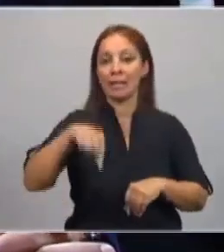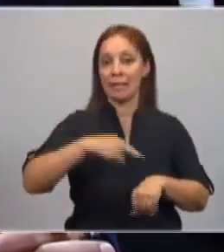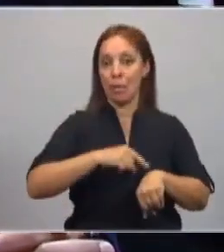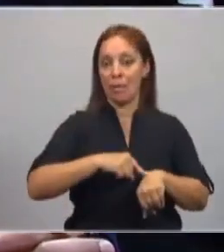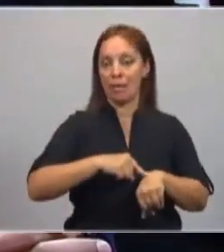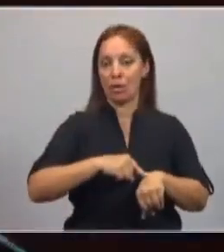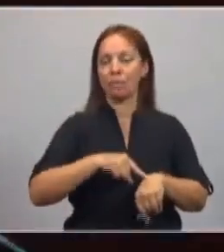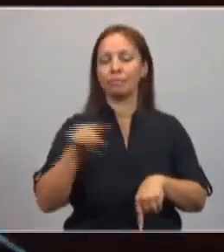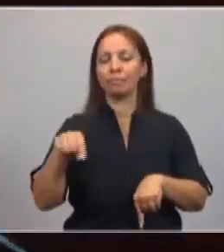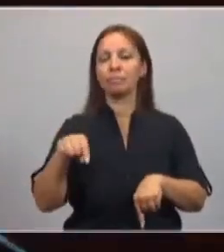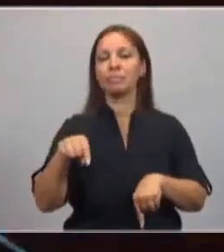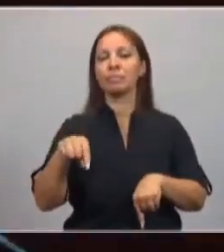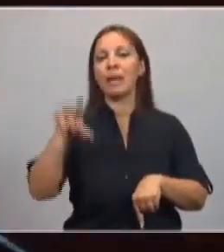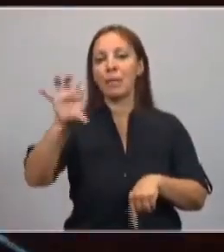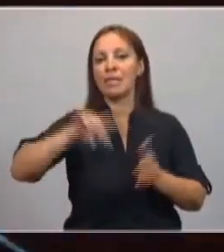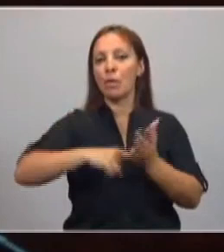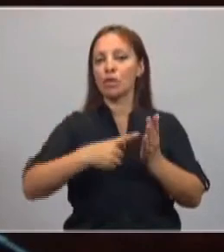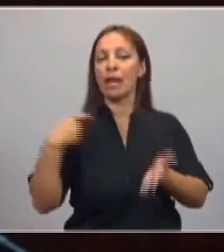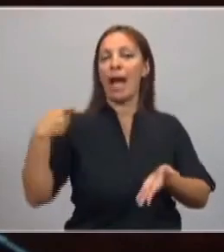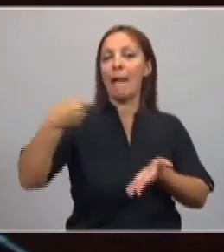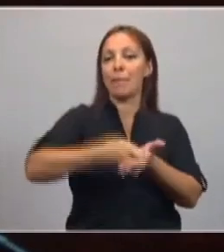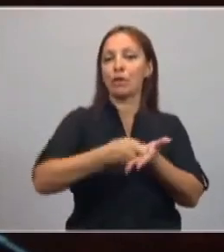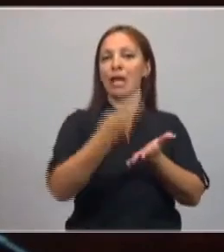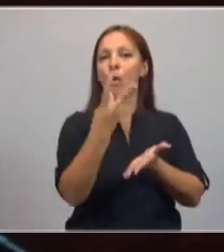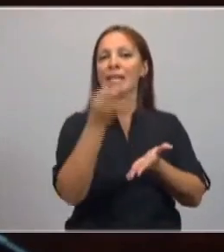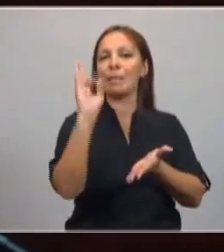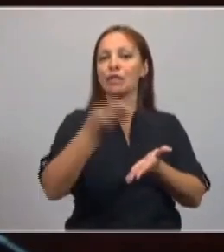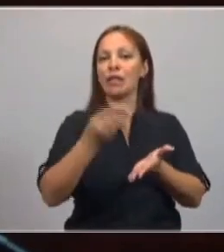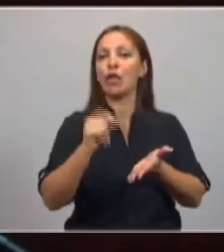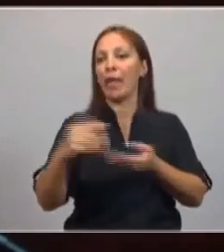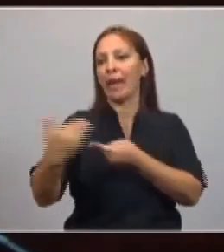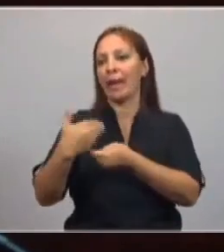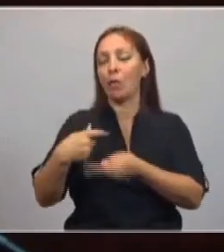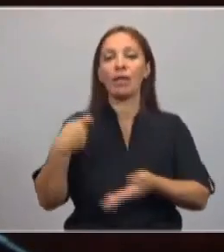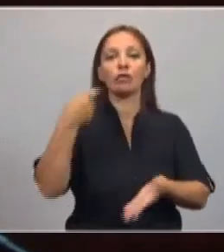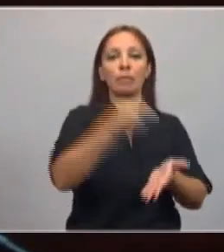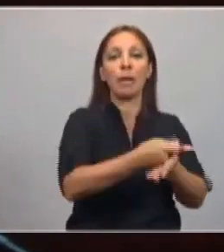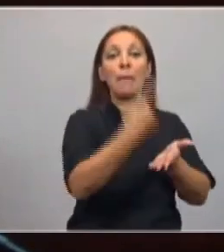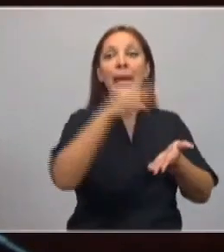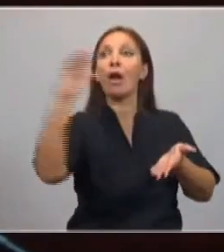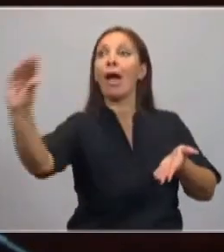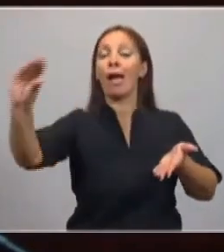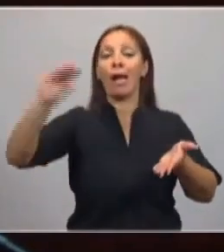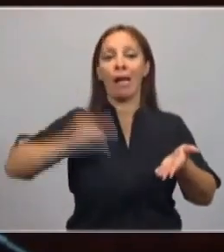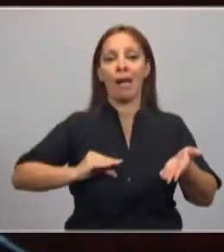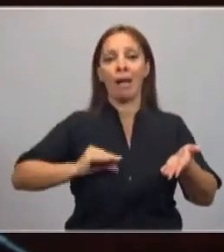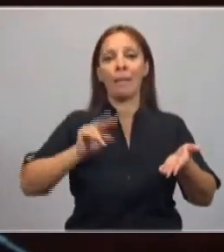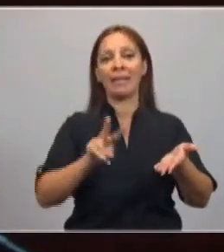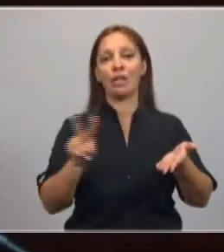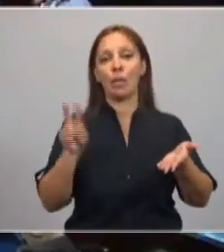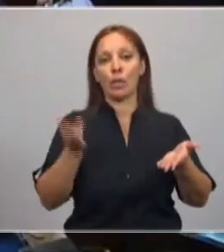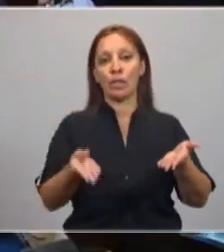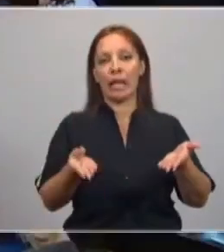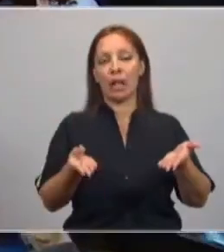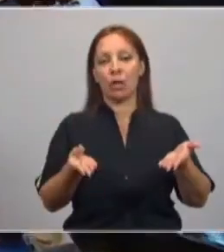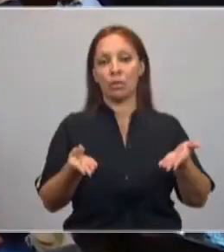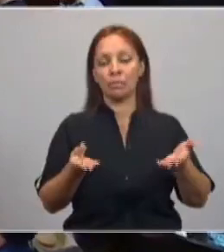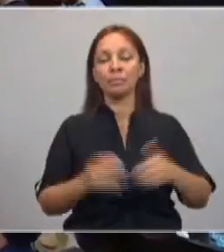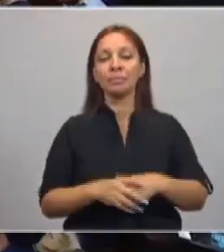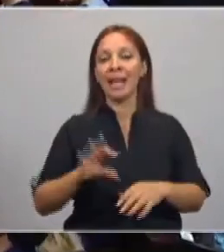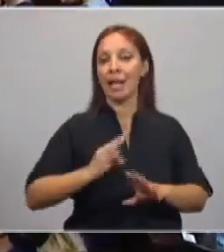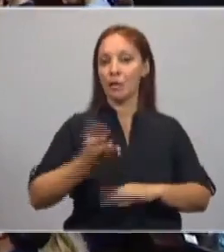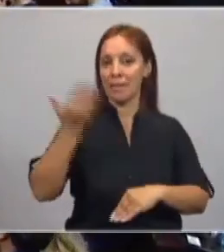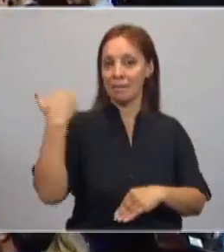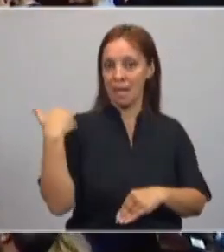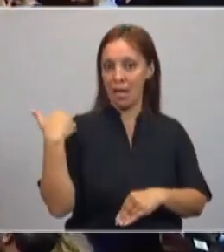aporta 40% de la recaudación, pero recibe por coparticipación cerca del 22%. El año